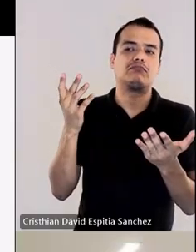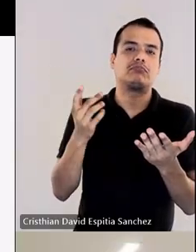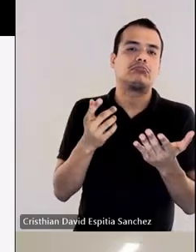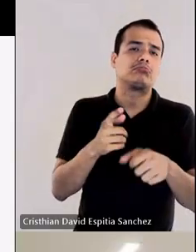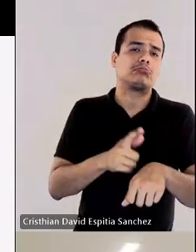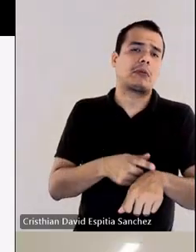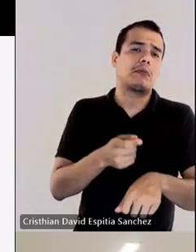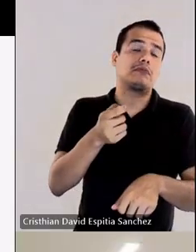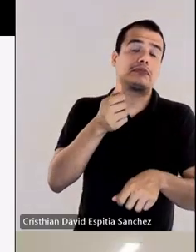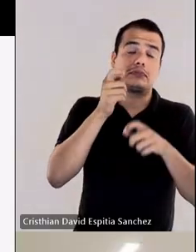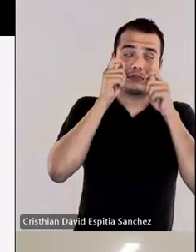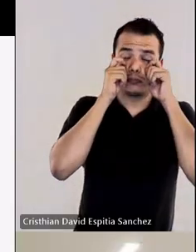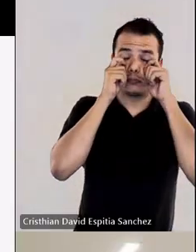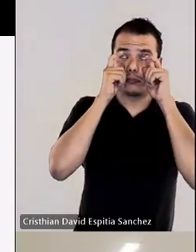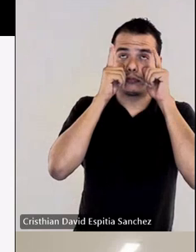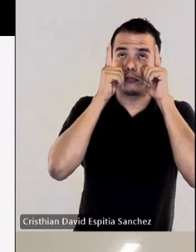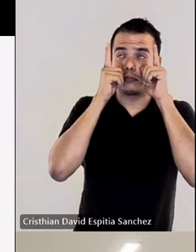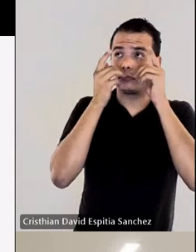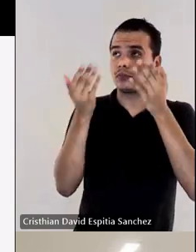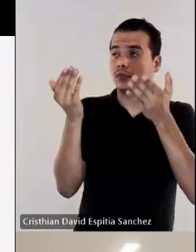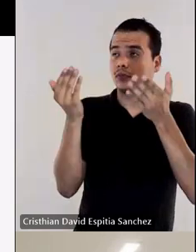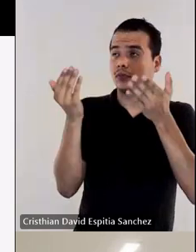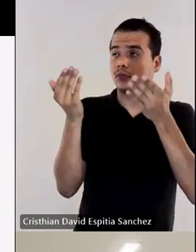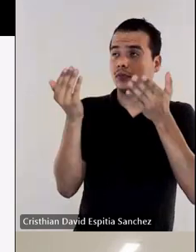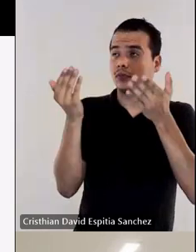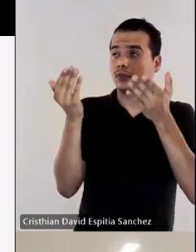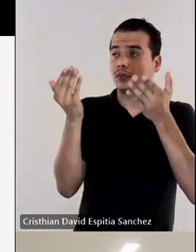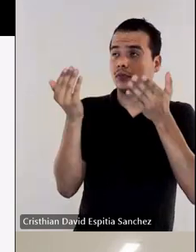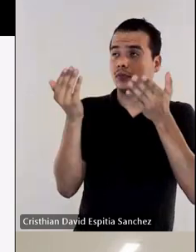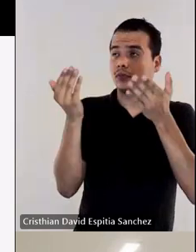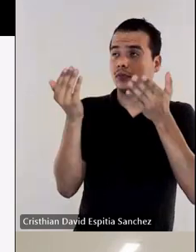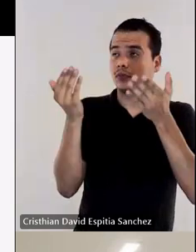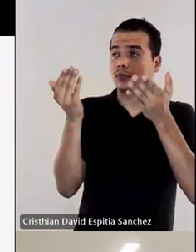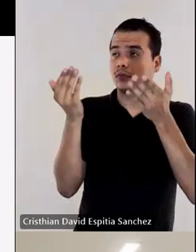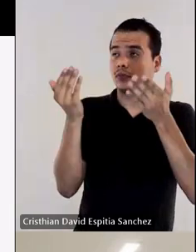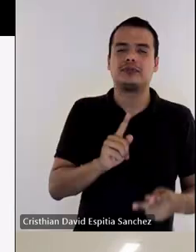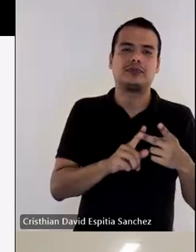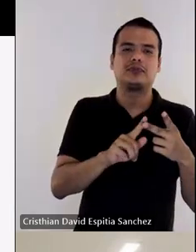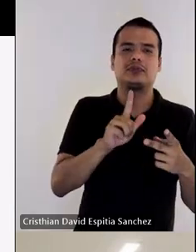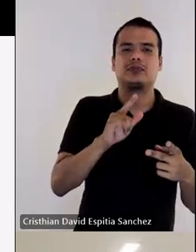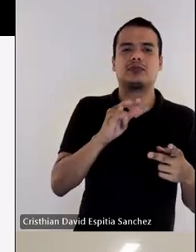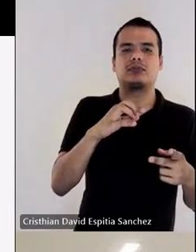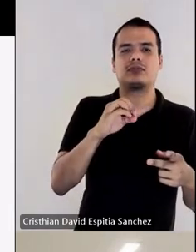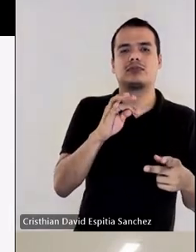un desmayado tiende a despertar solito. La lipotimia se produce porque